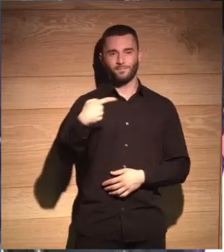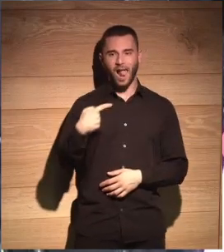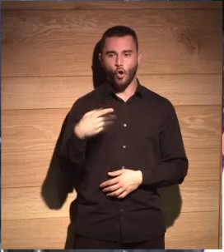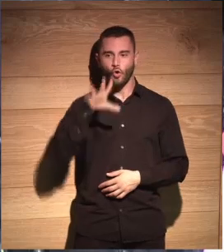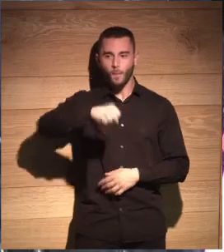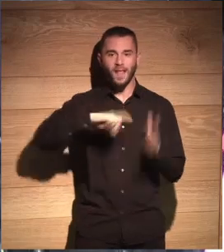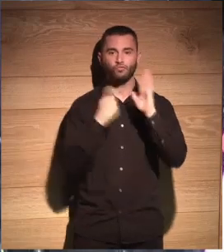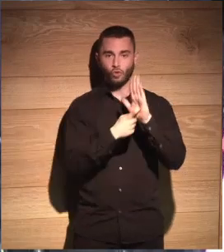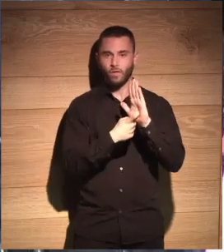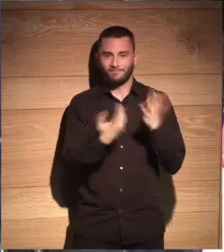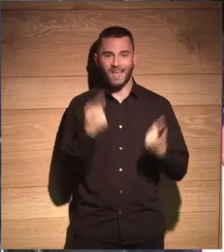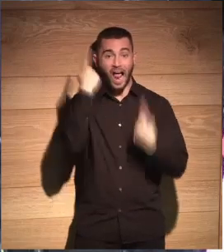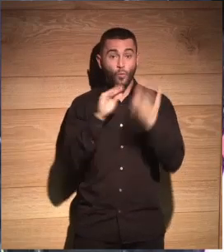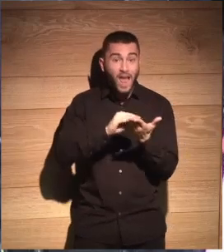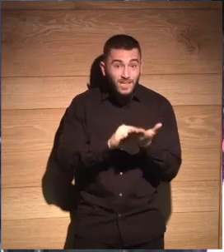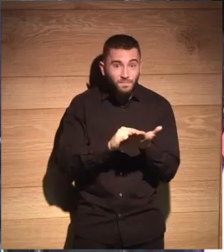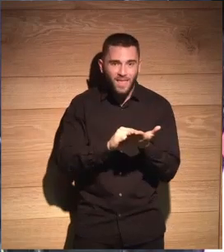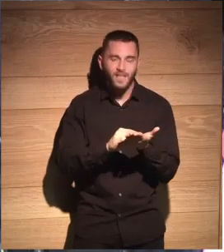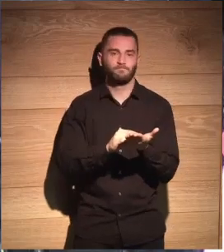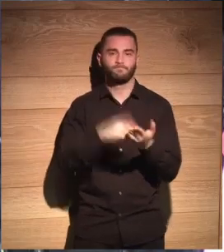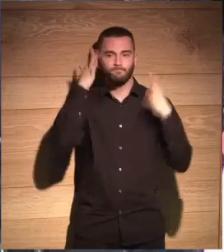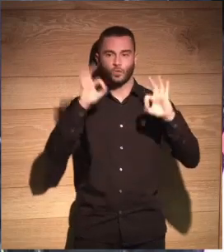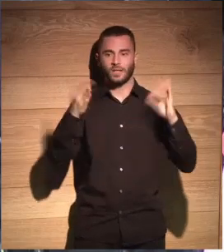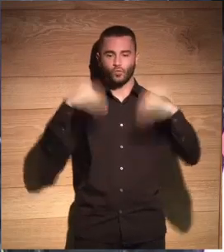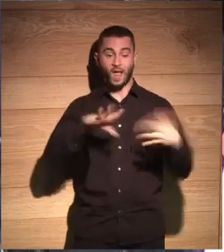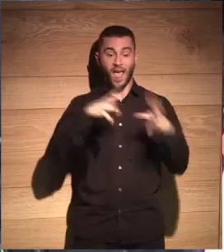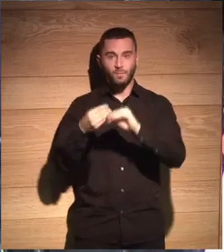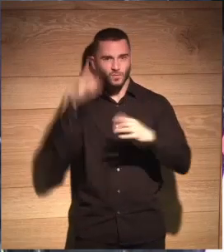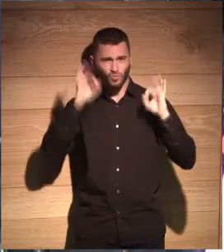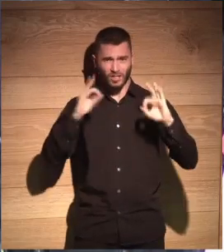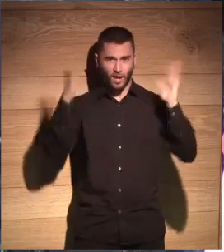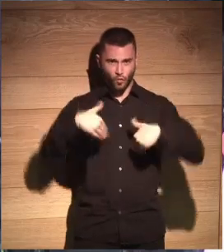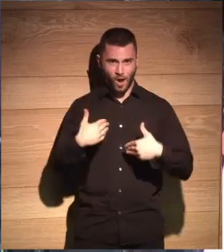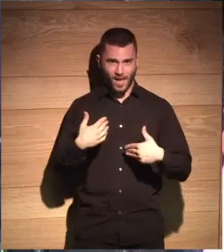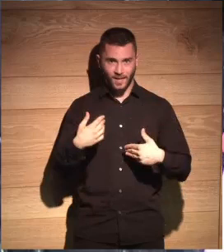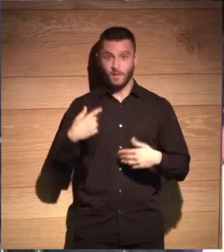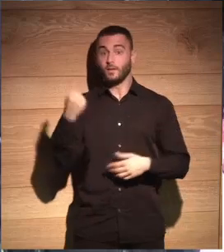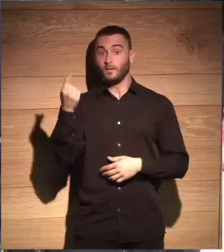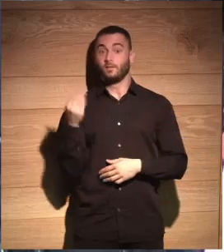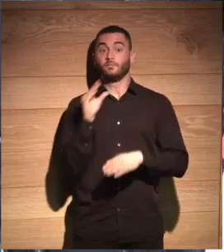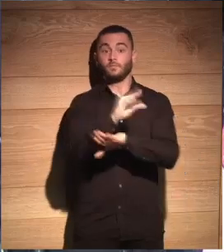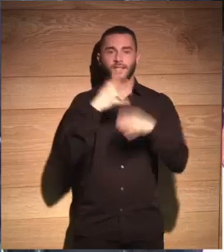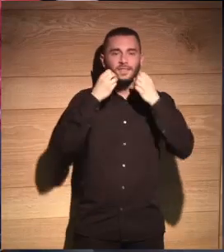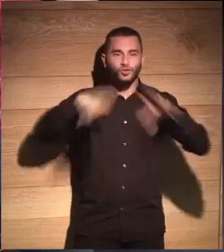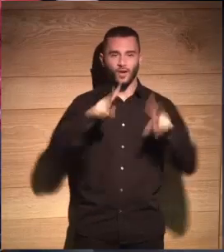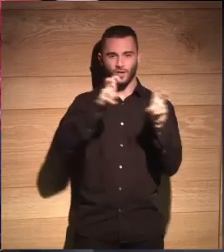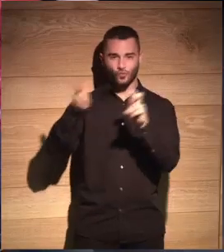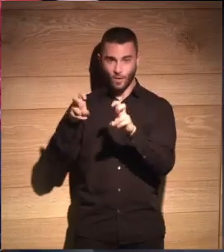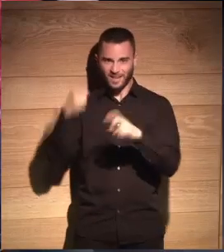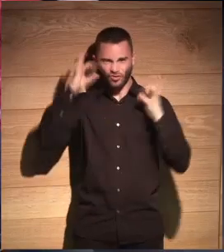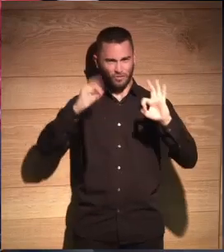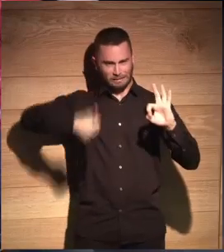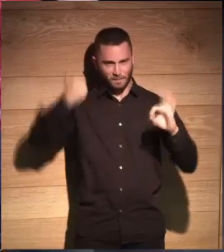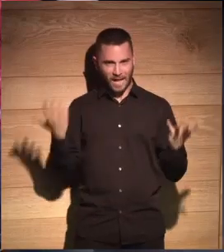es que a veces no tiene sentido esa adaptación. Tendría mucho más sentido que invirtieran en contar nuevas historias, ¿no?